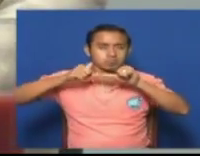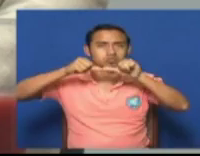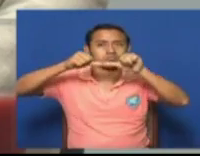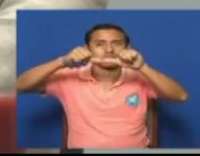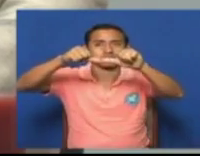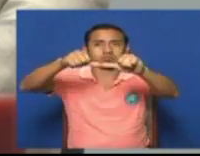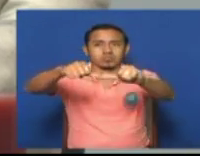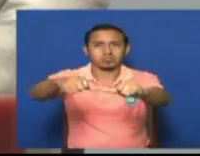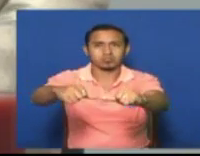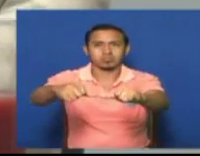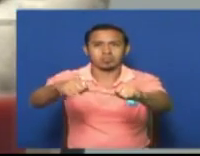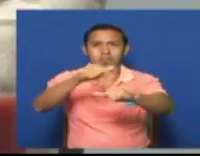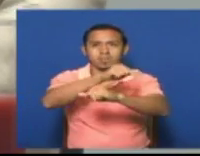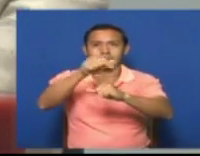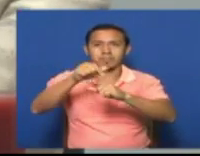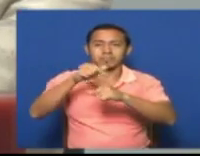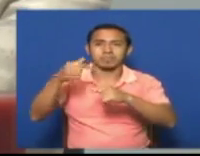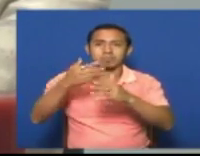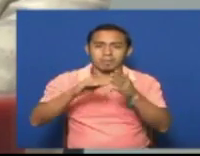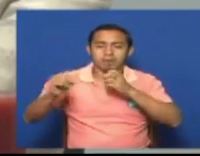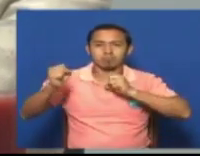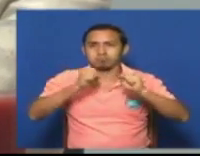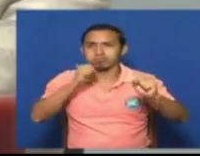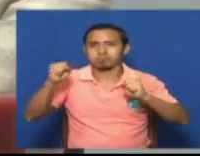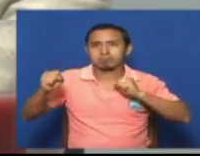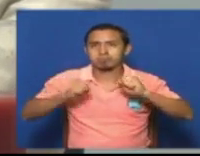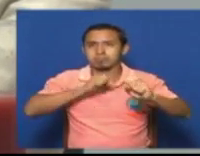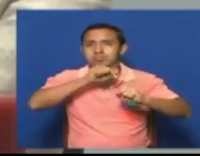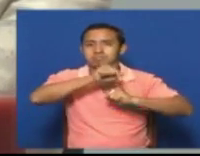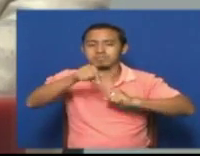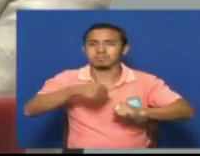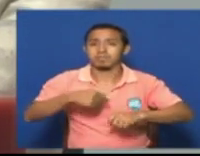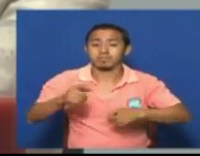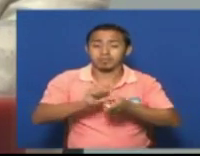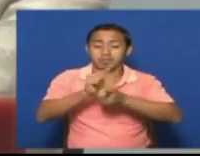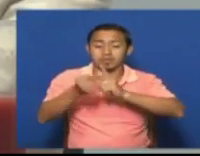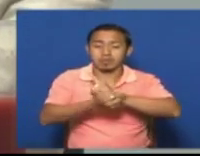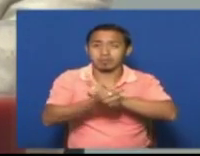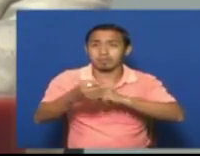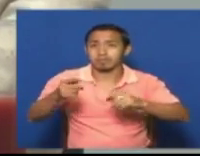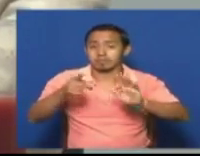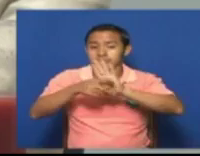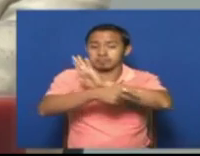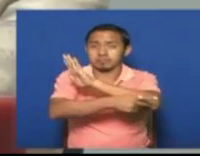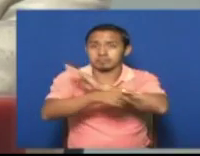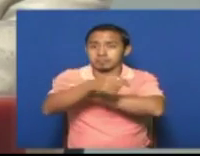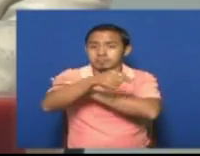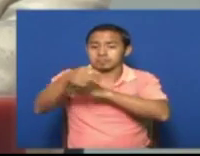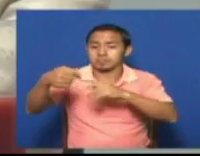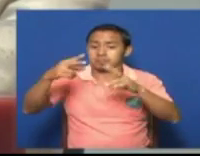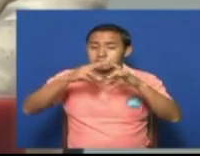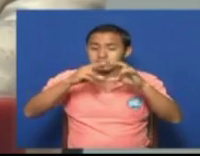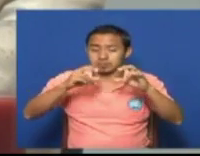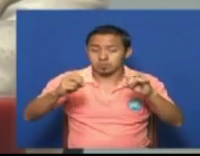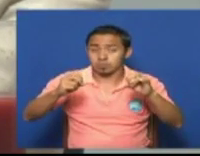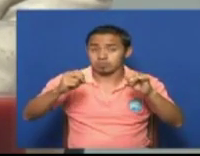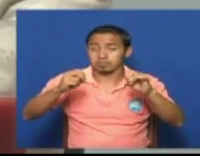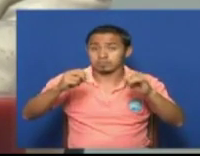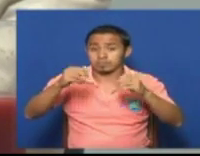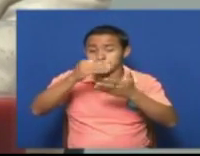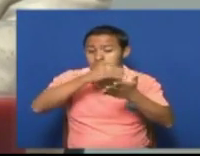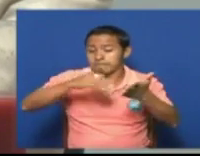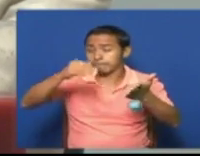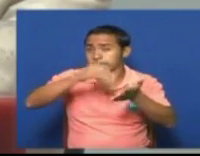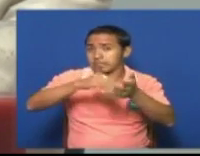de manera dinámica en la transformación del país el corazón del país el centro del país el epicentro de